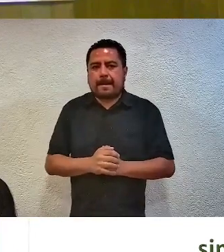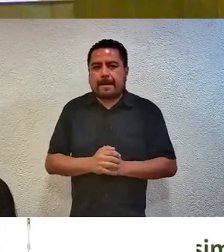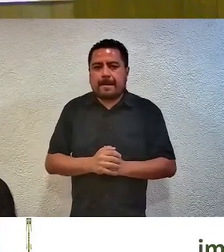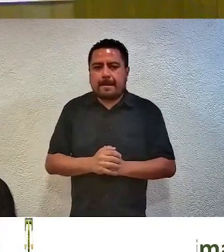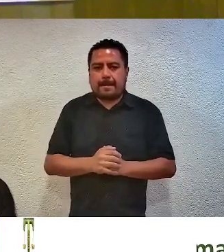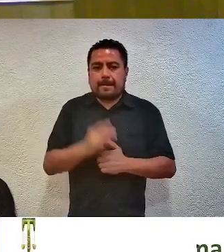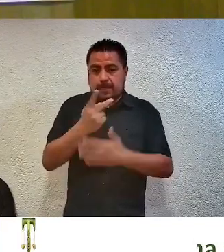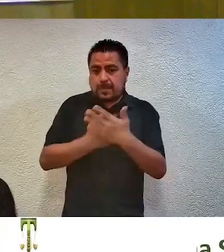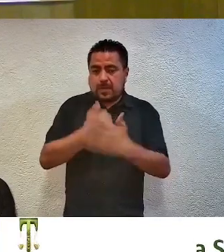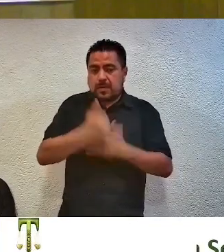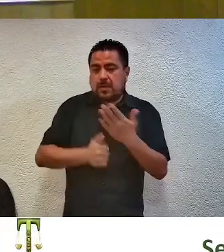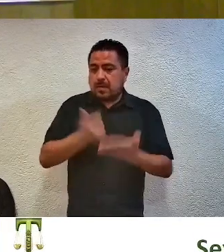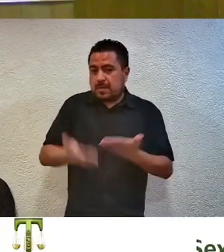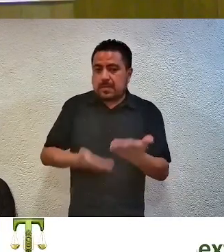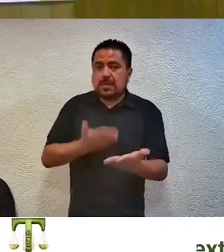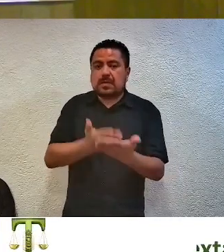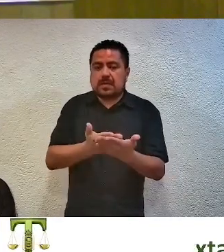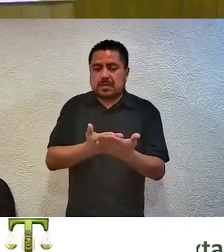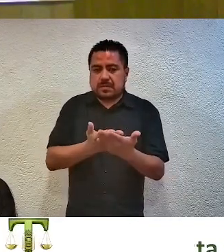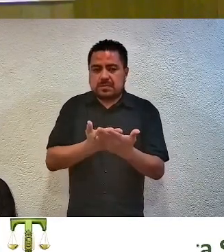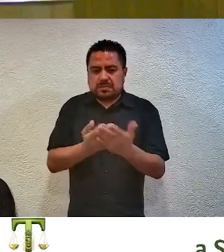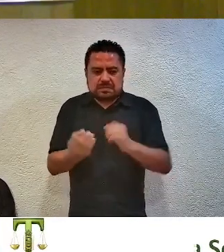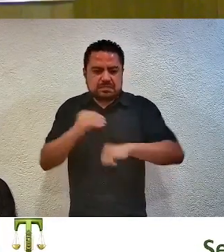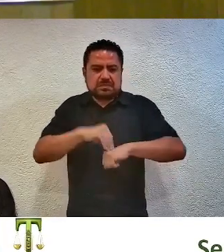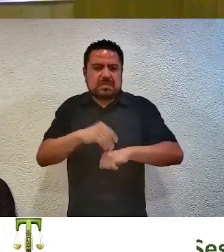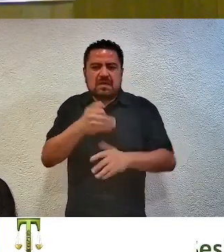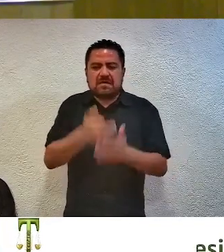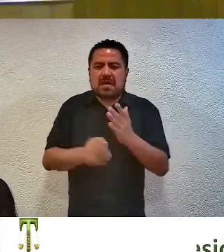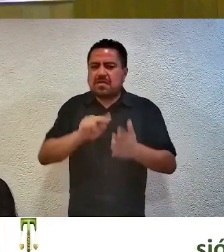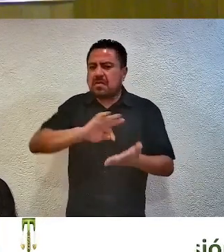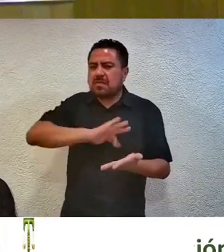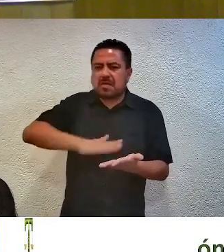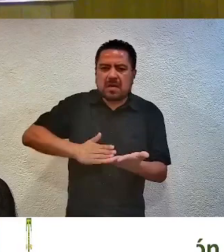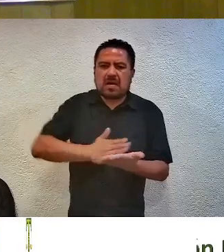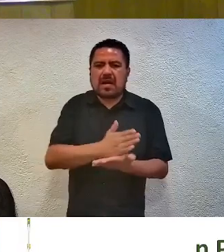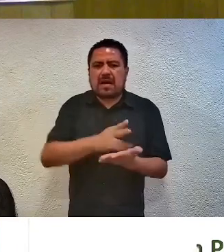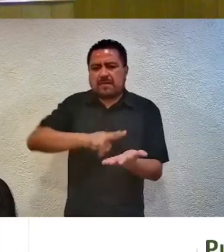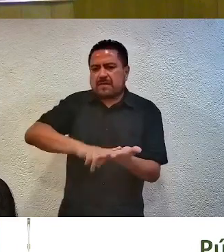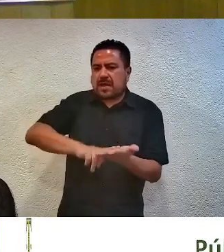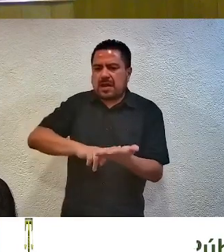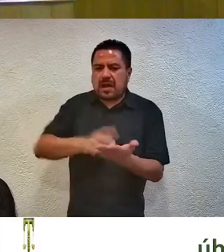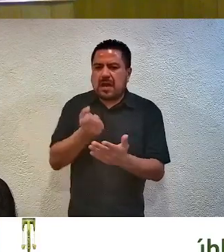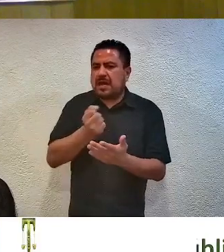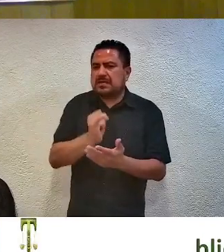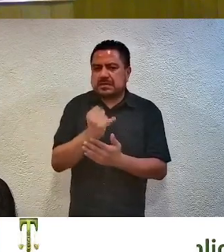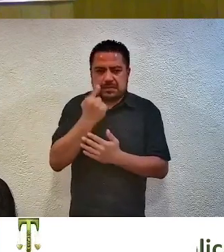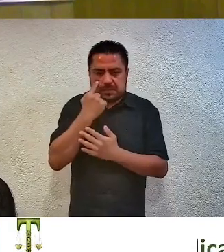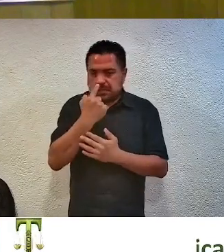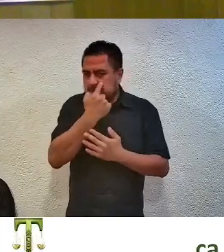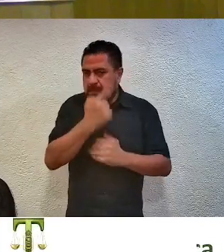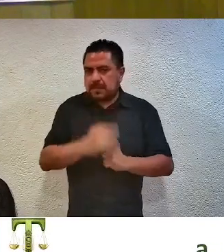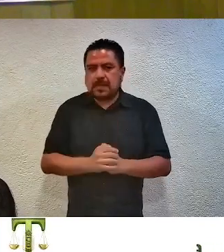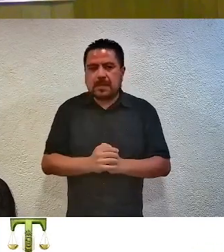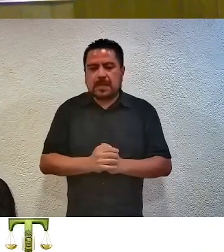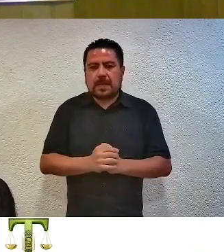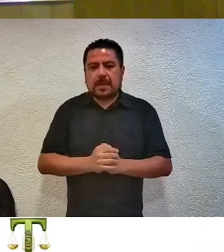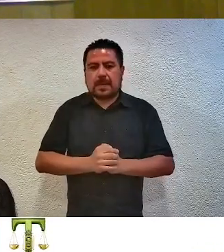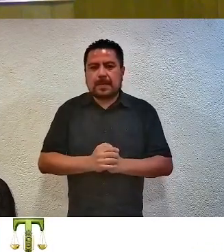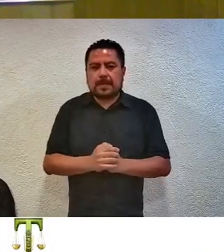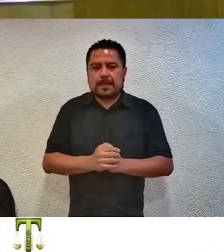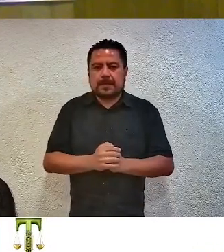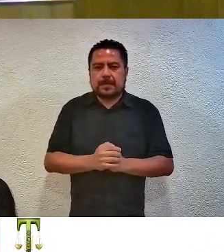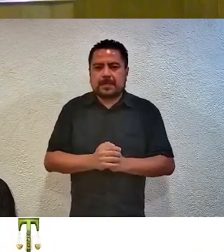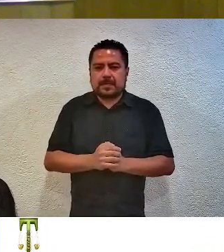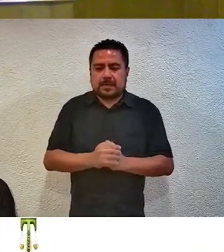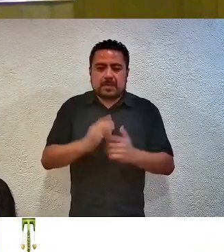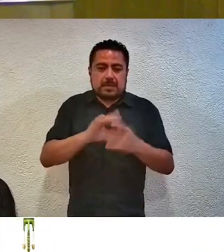En el proyecto se propone declarar infundados e inoperantes los agravios hechos valer por las siguientes consideraciones. En la